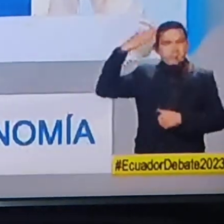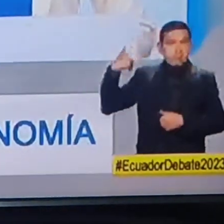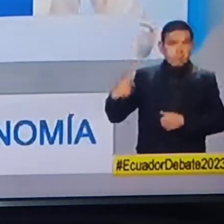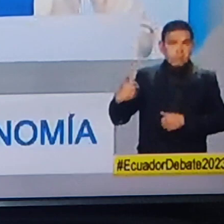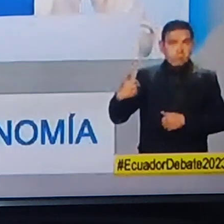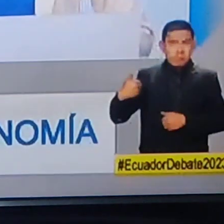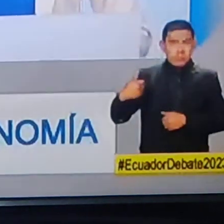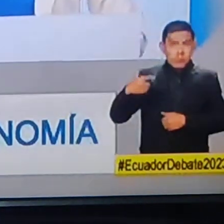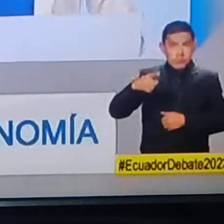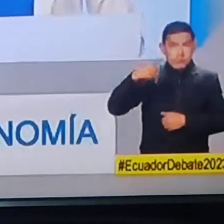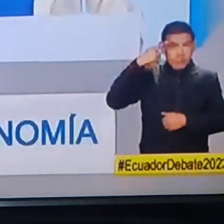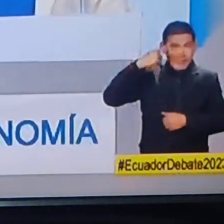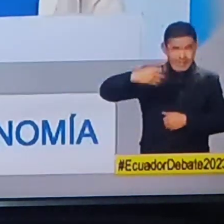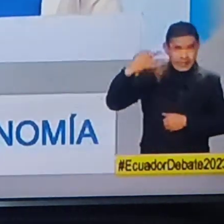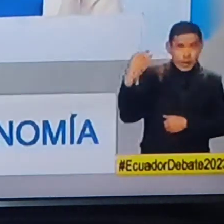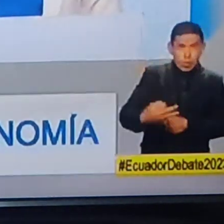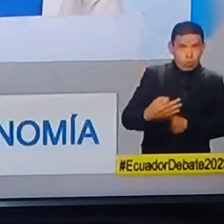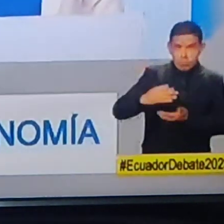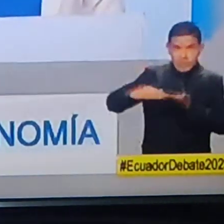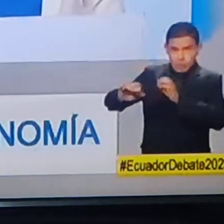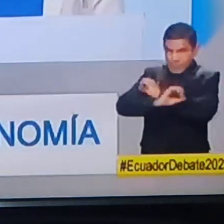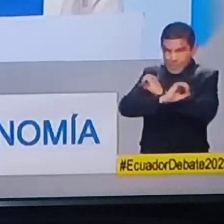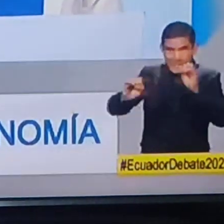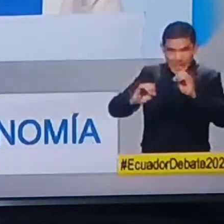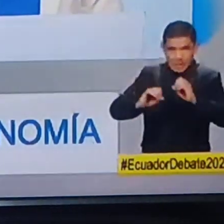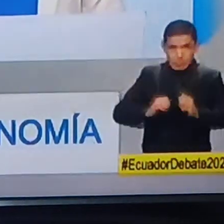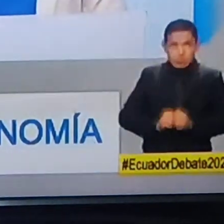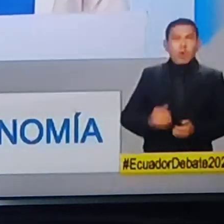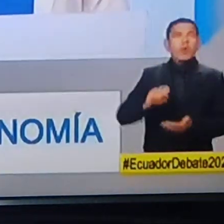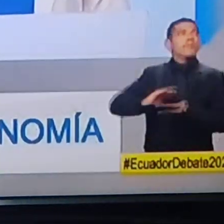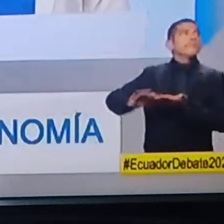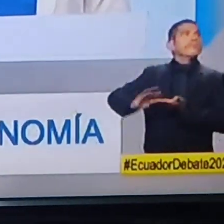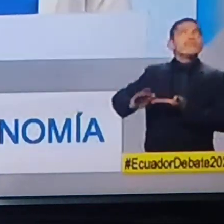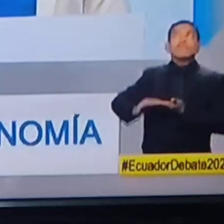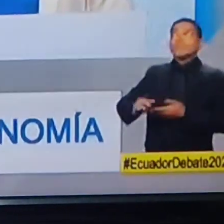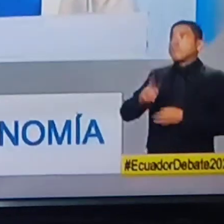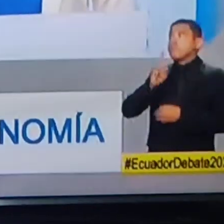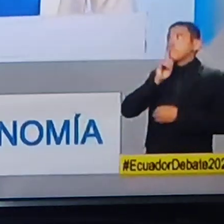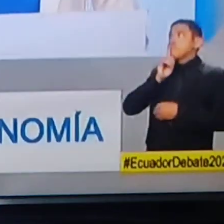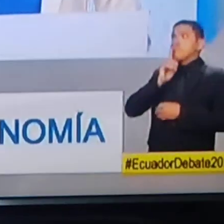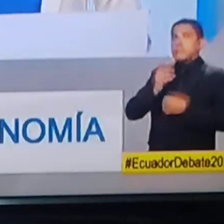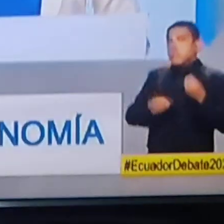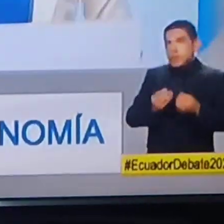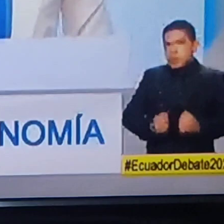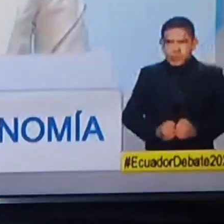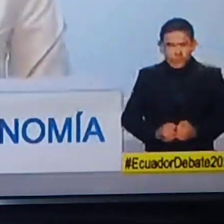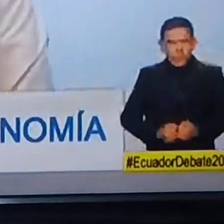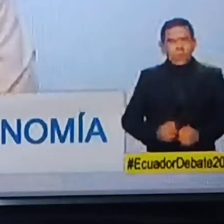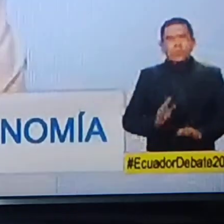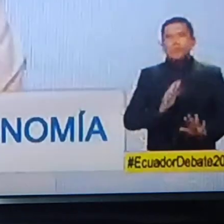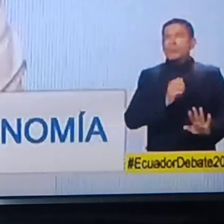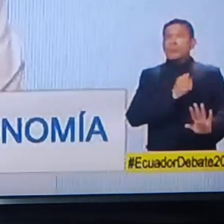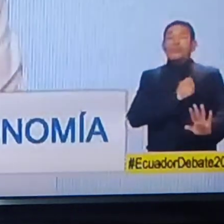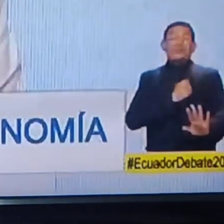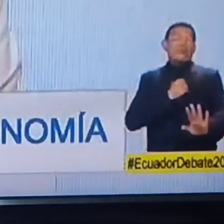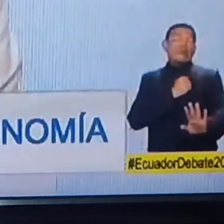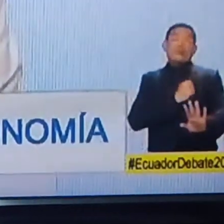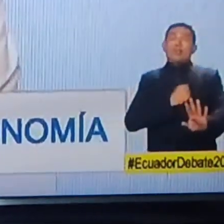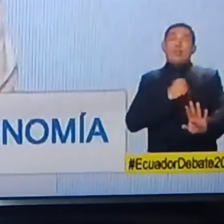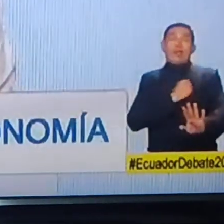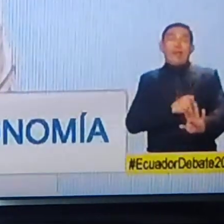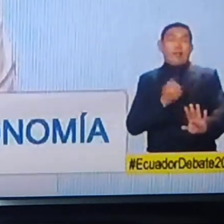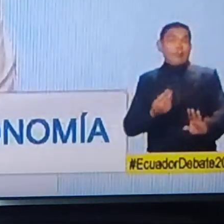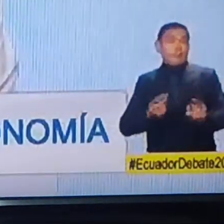que le ha dado en 60 segundos. ¿Va a haber o no impunidad? Qué lástima, candidato Noboa.